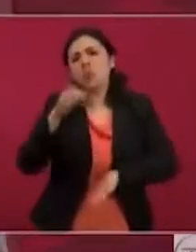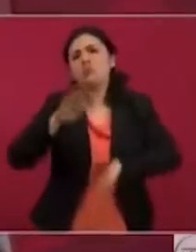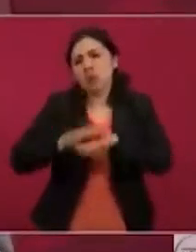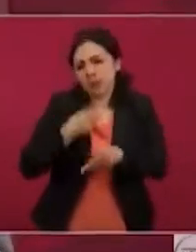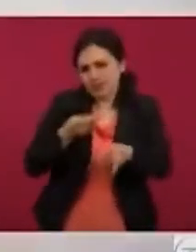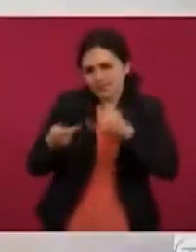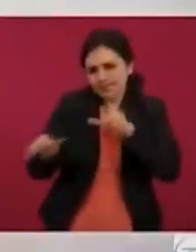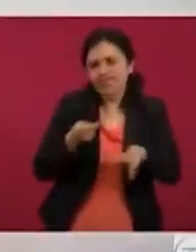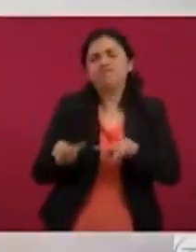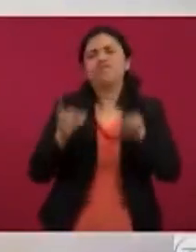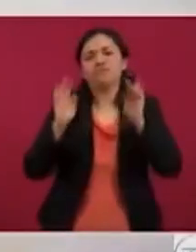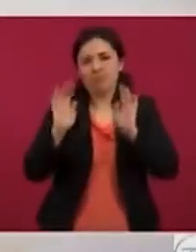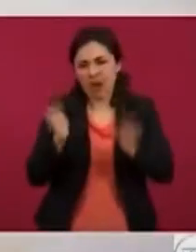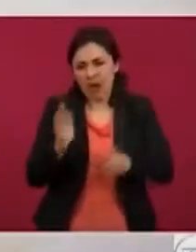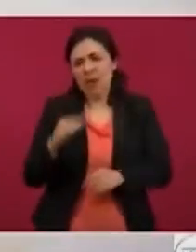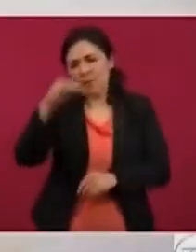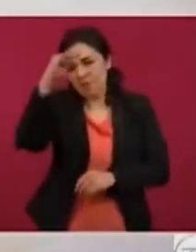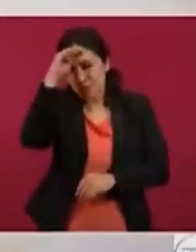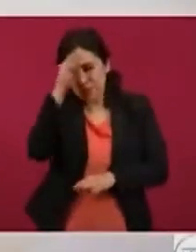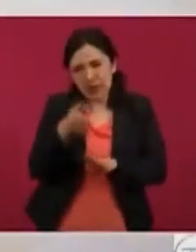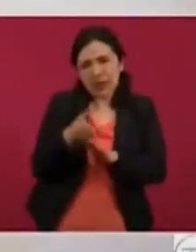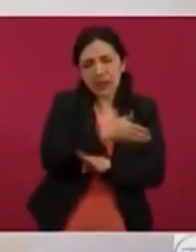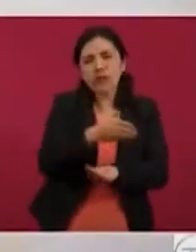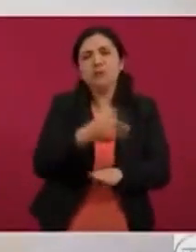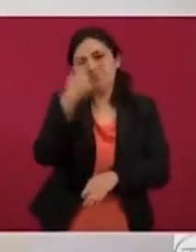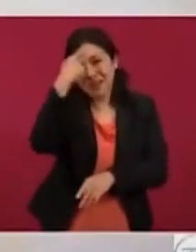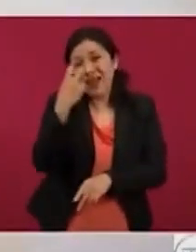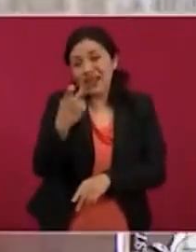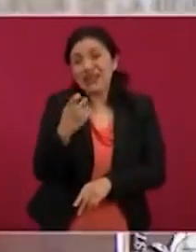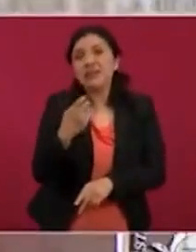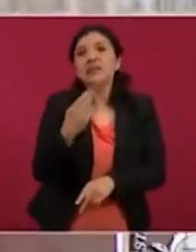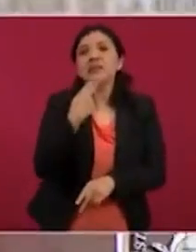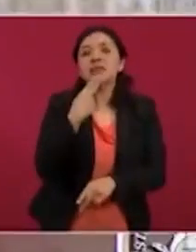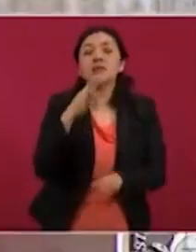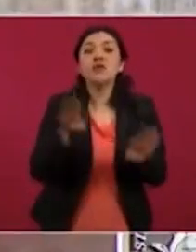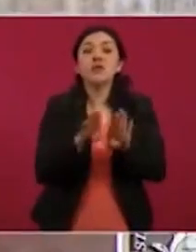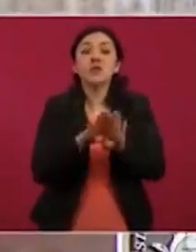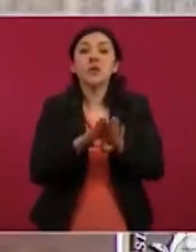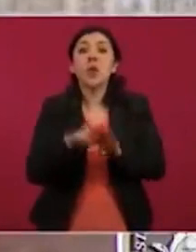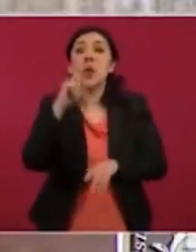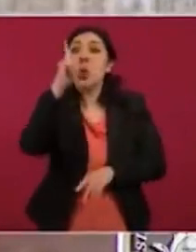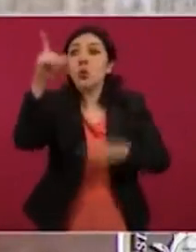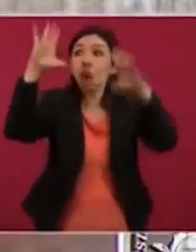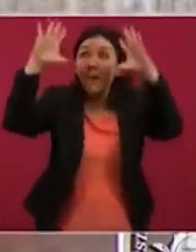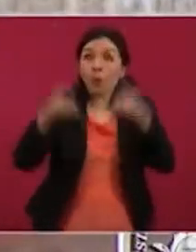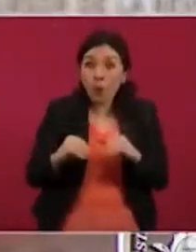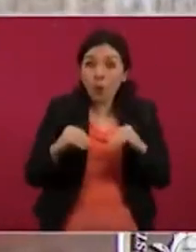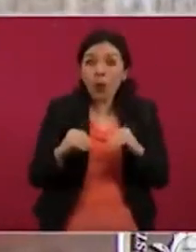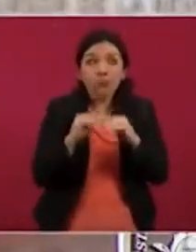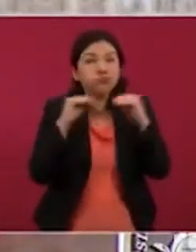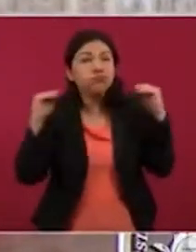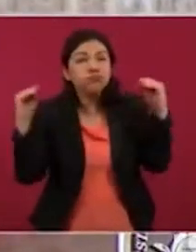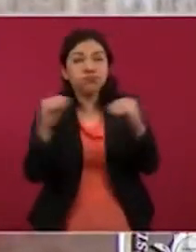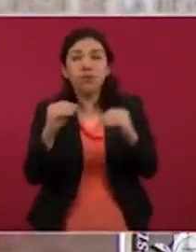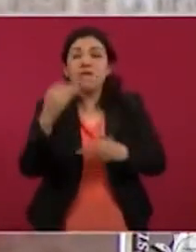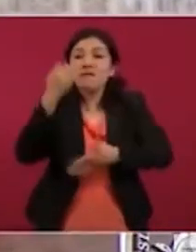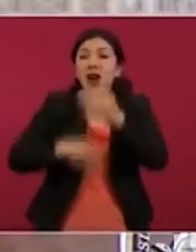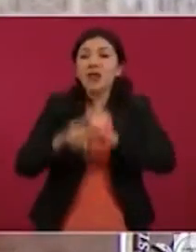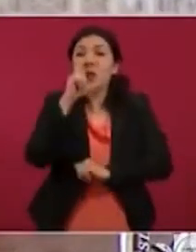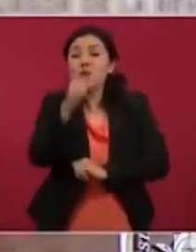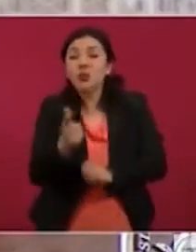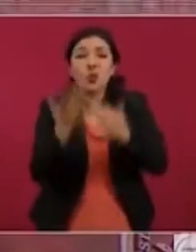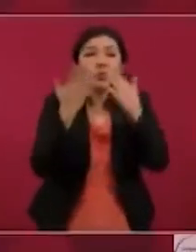Estamos preparados para eso, con el propósito de que no haya apagones, que no falte la luz